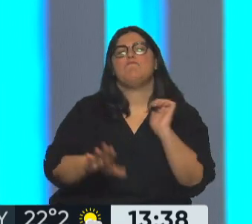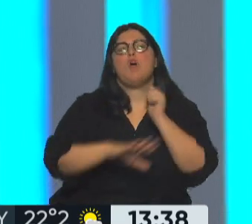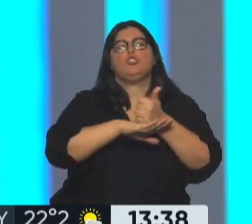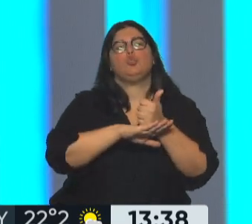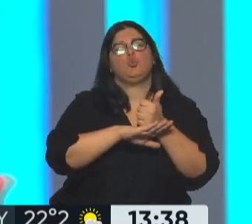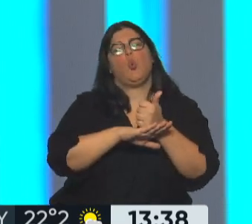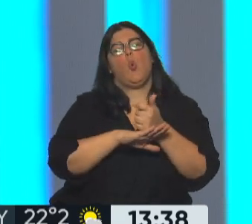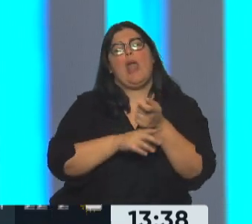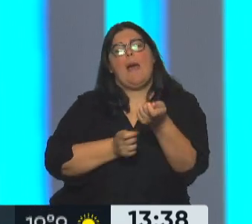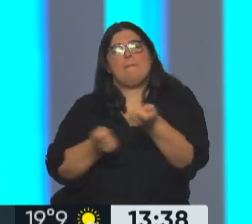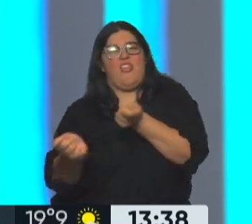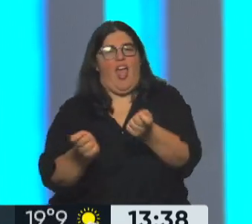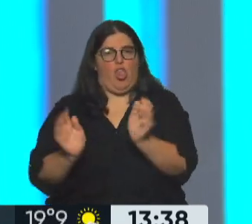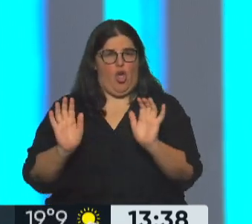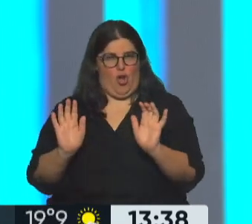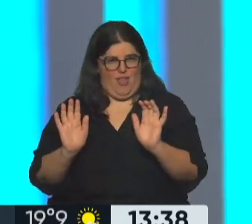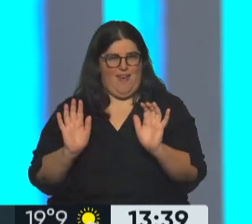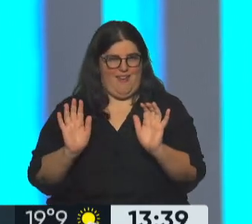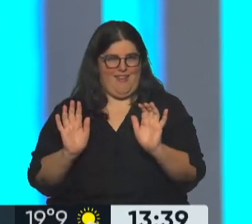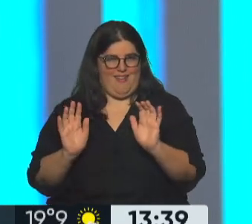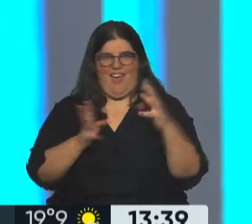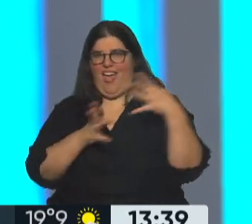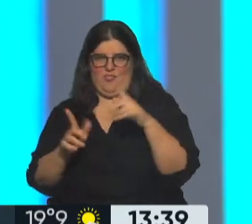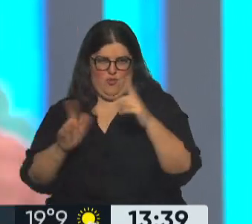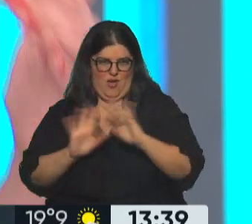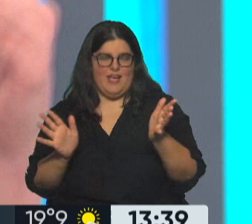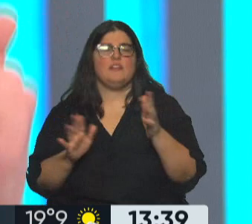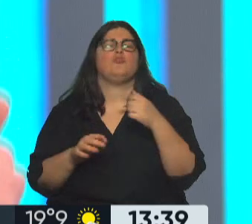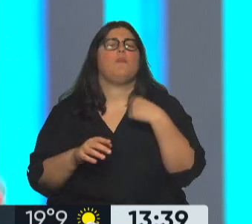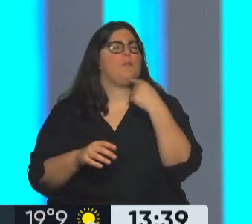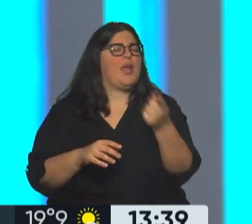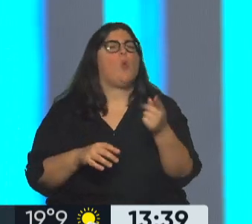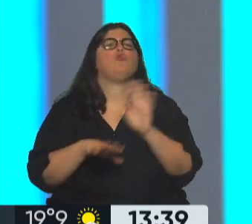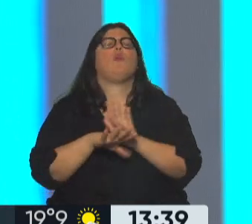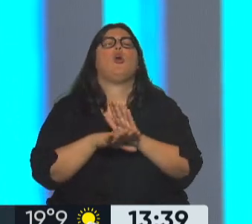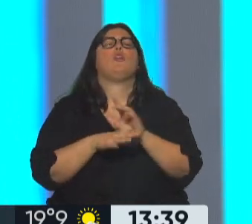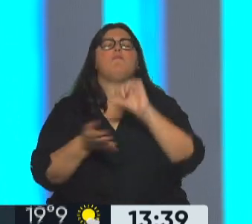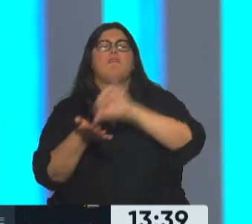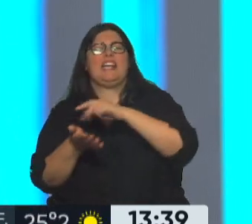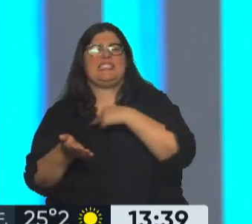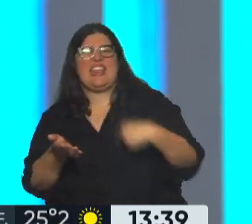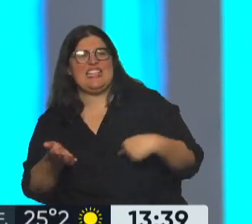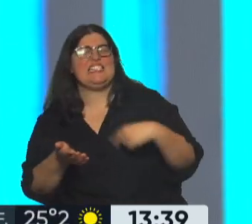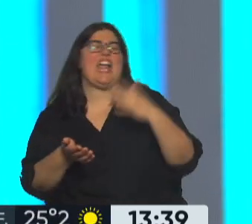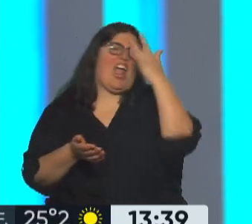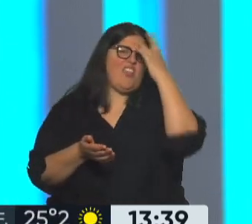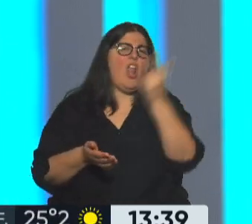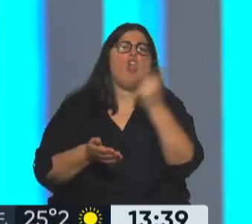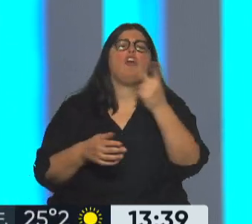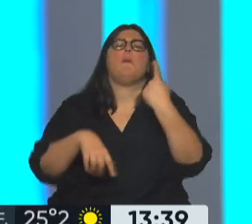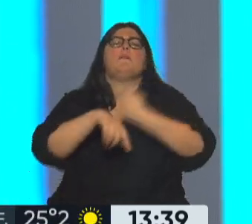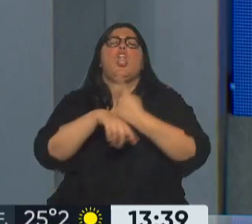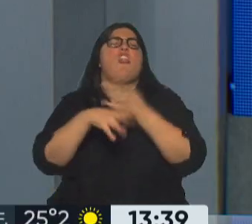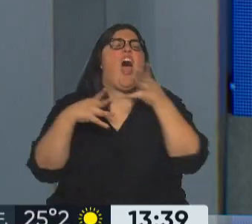más mediadora? ¿Qué papel o qué relevancia en la lista de prioridades para cada país tiene este conflicto